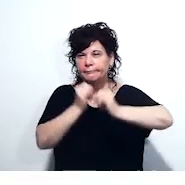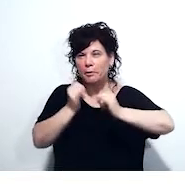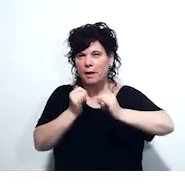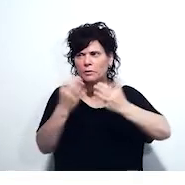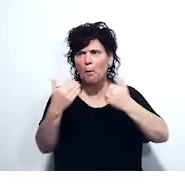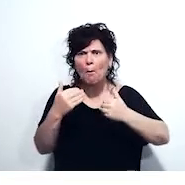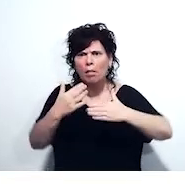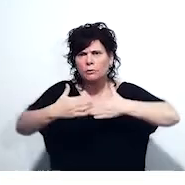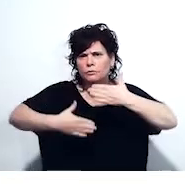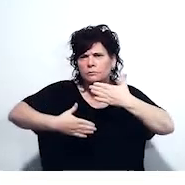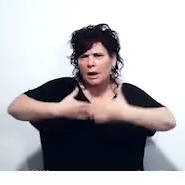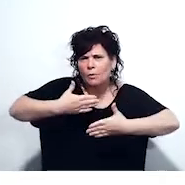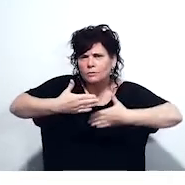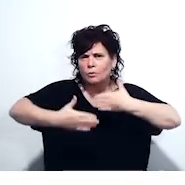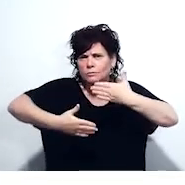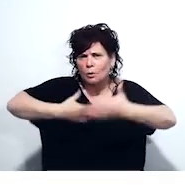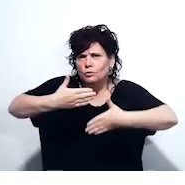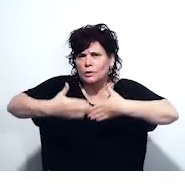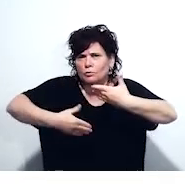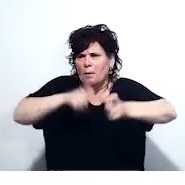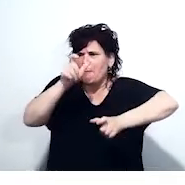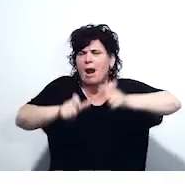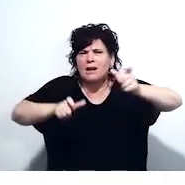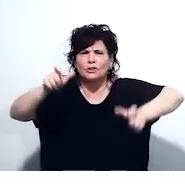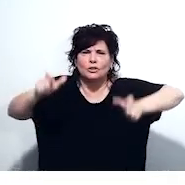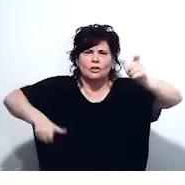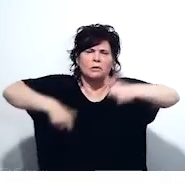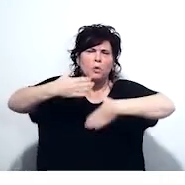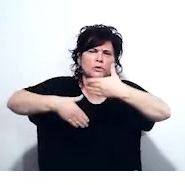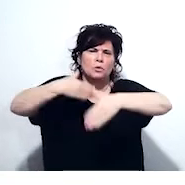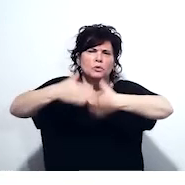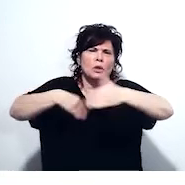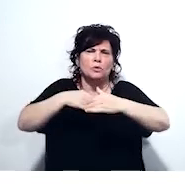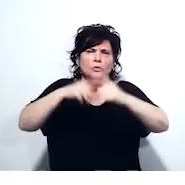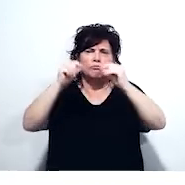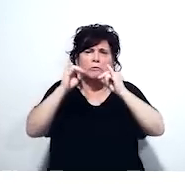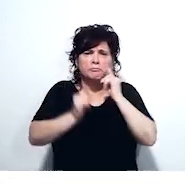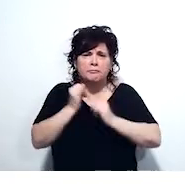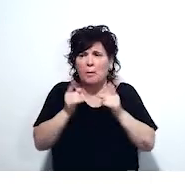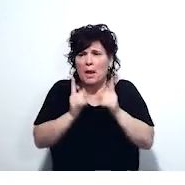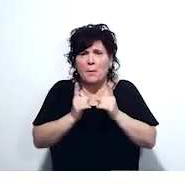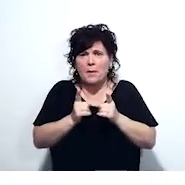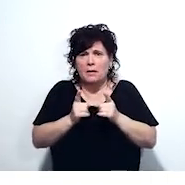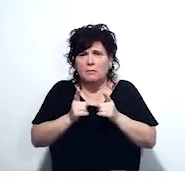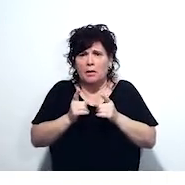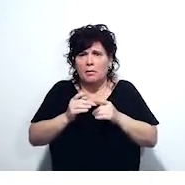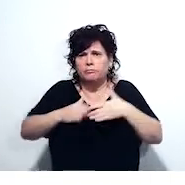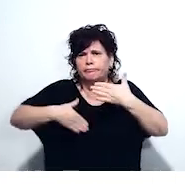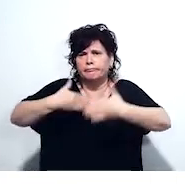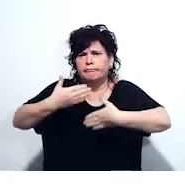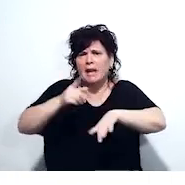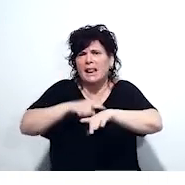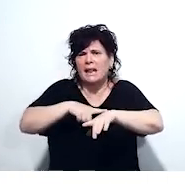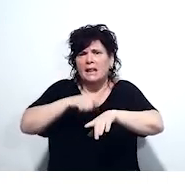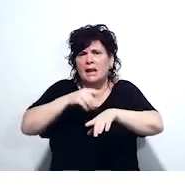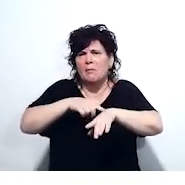usar muchas veces, muchas personas lo pueden usar, y pueden usar los mismos datos, y además simultáneamente en el tiempo, y no